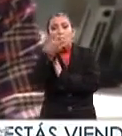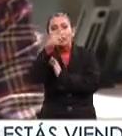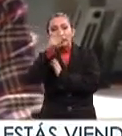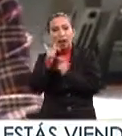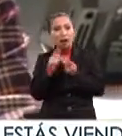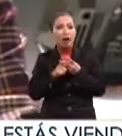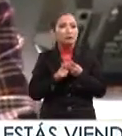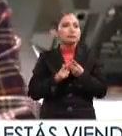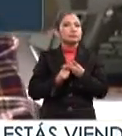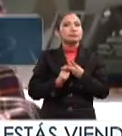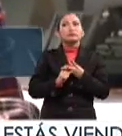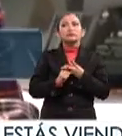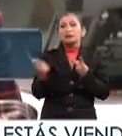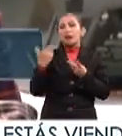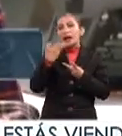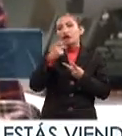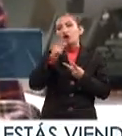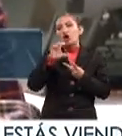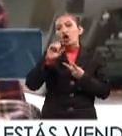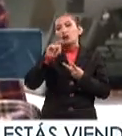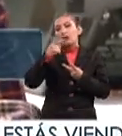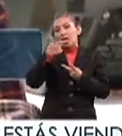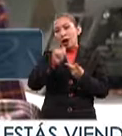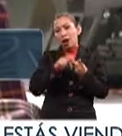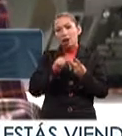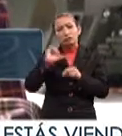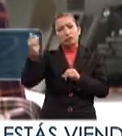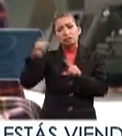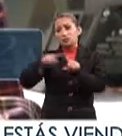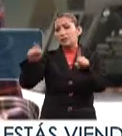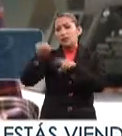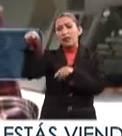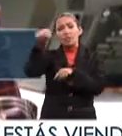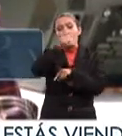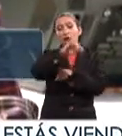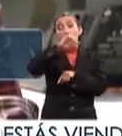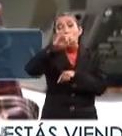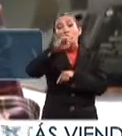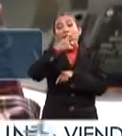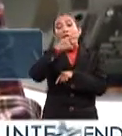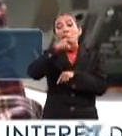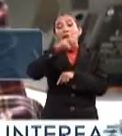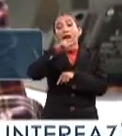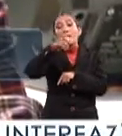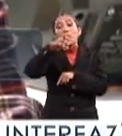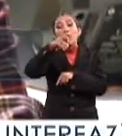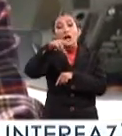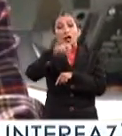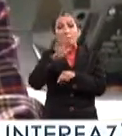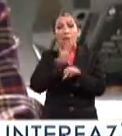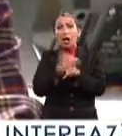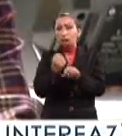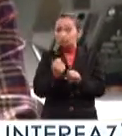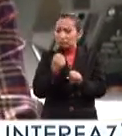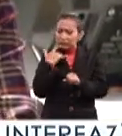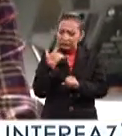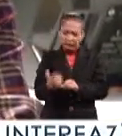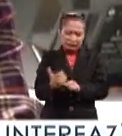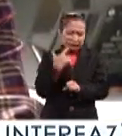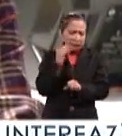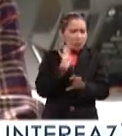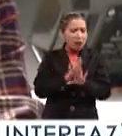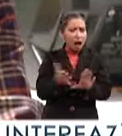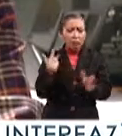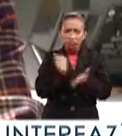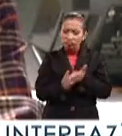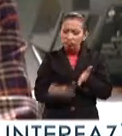Huerta, Héctor Ortega, por mencionar algunos, Juan Gabriel Moreno fue el más aguerrido,